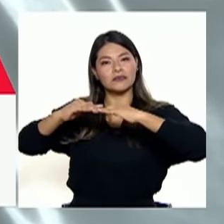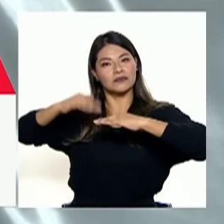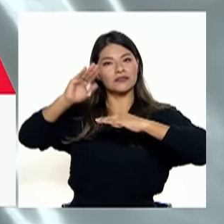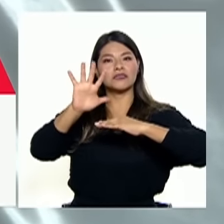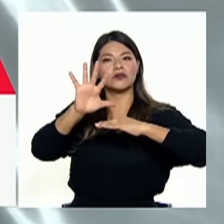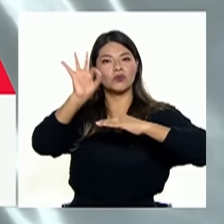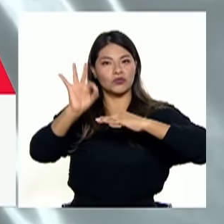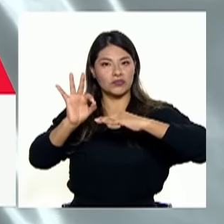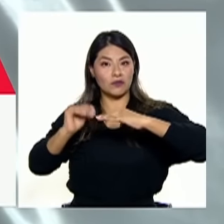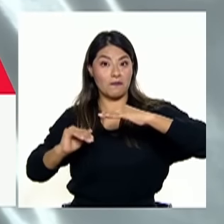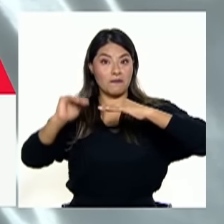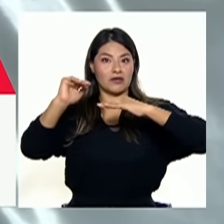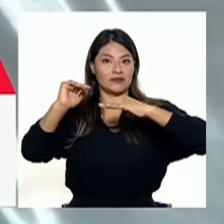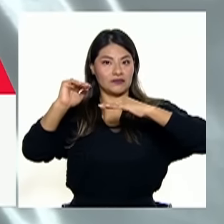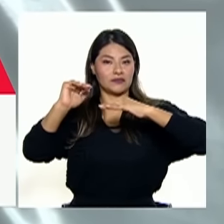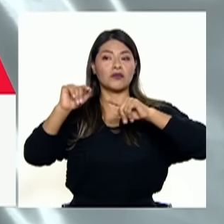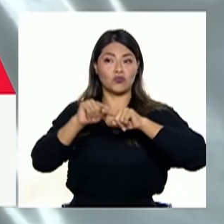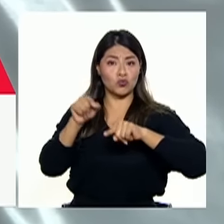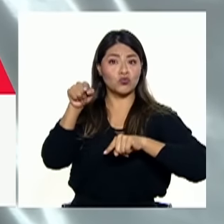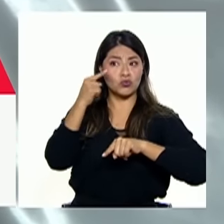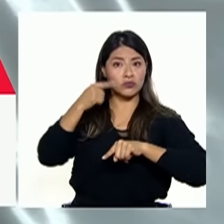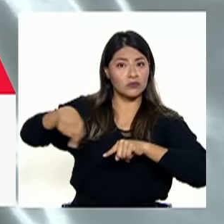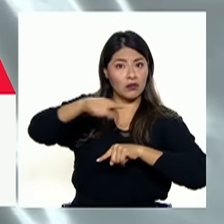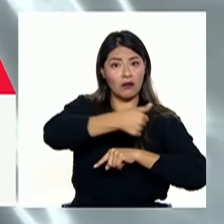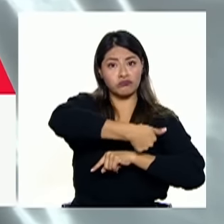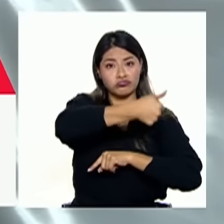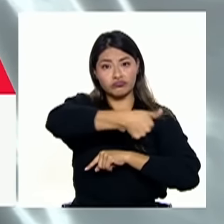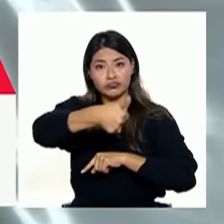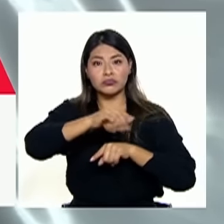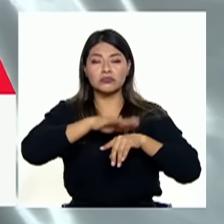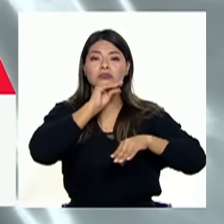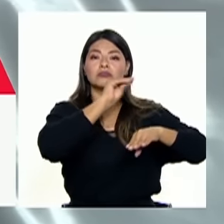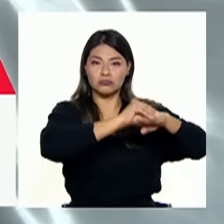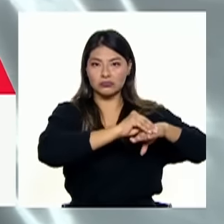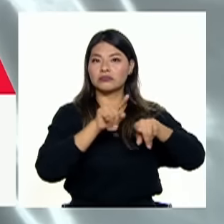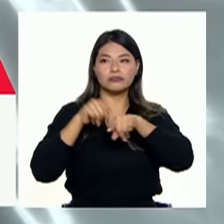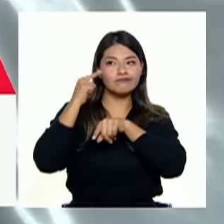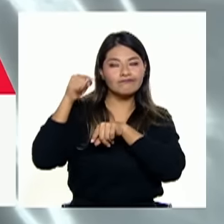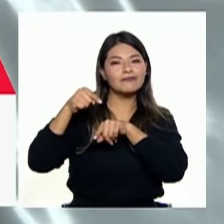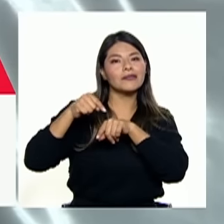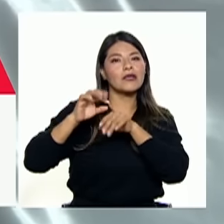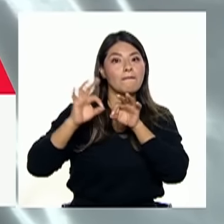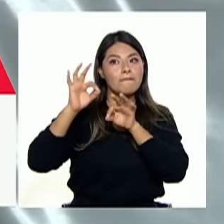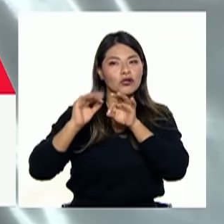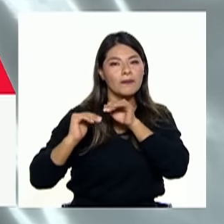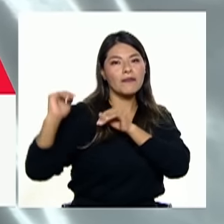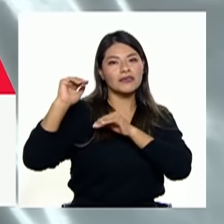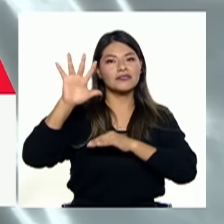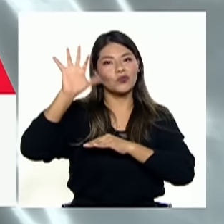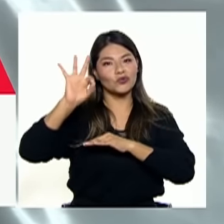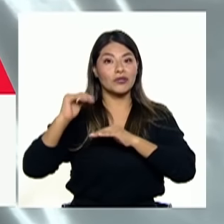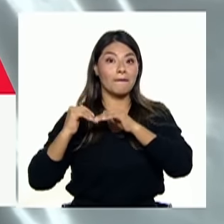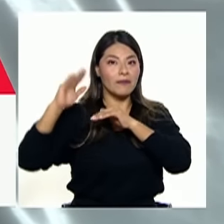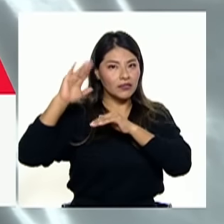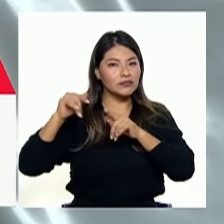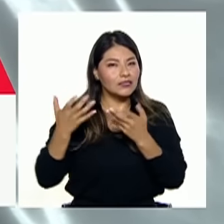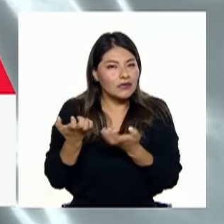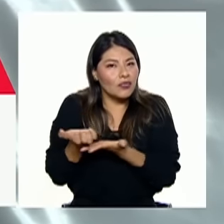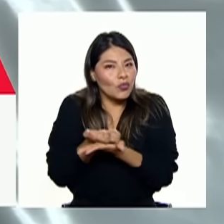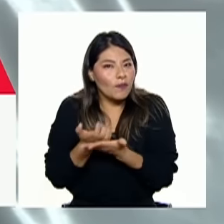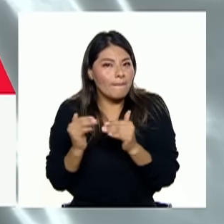5%. Y así lo hicimos saber a las autoridades y a la opinión pública. Para ello, debemos retomar